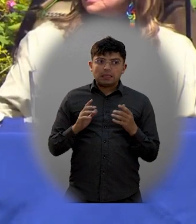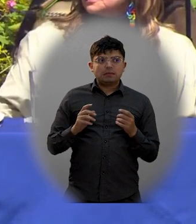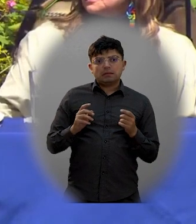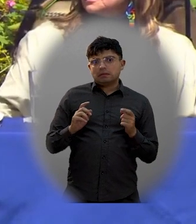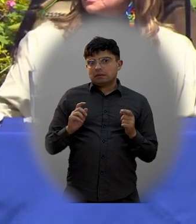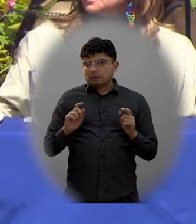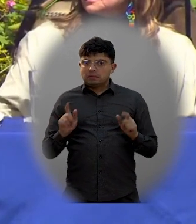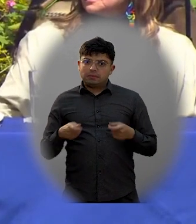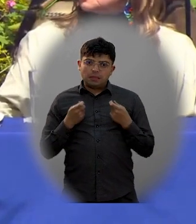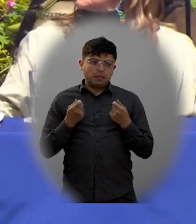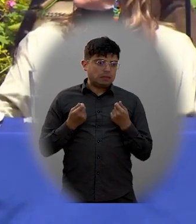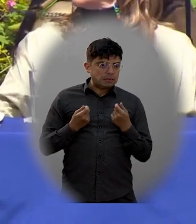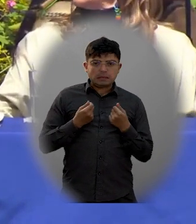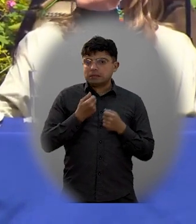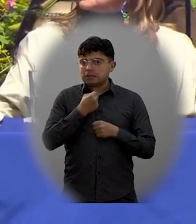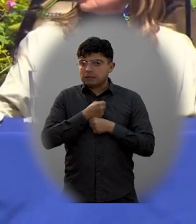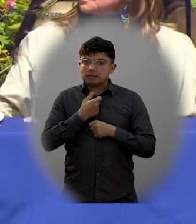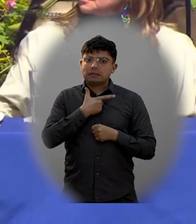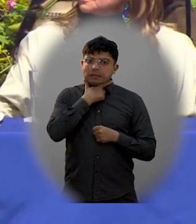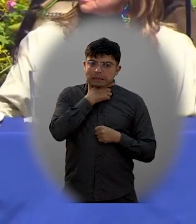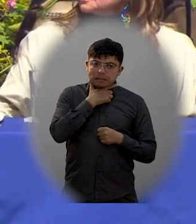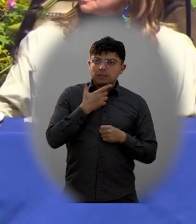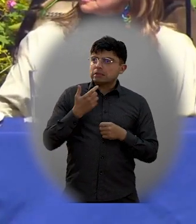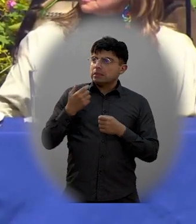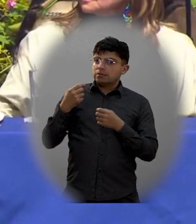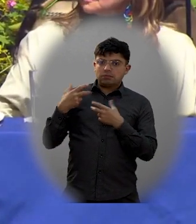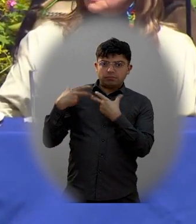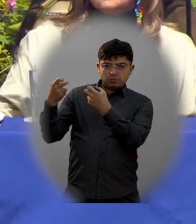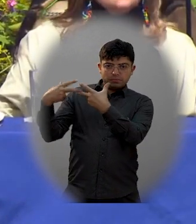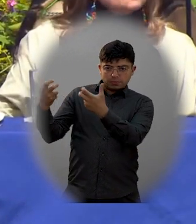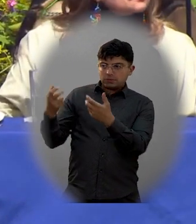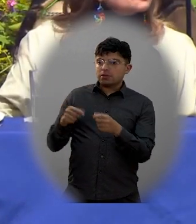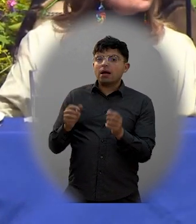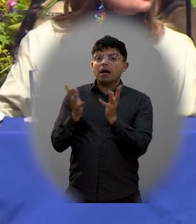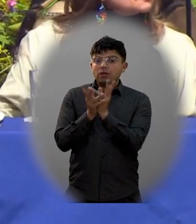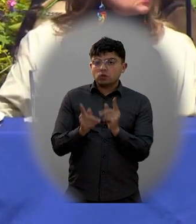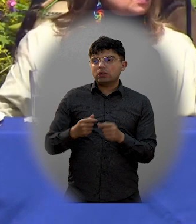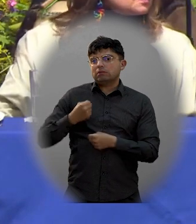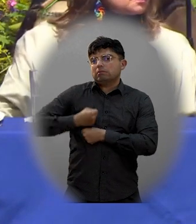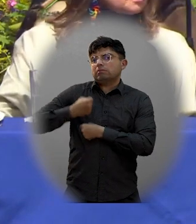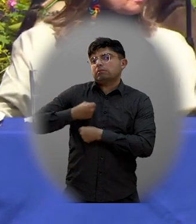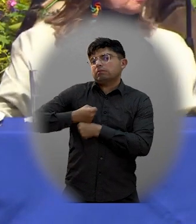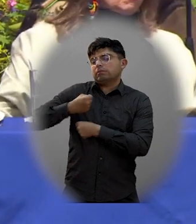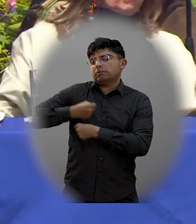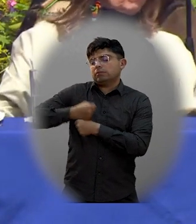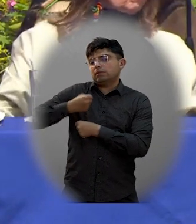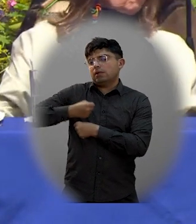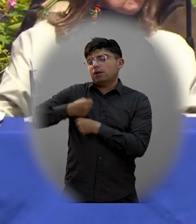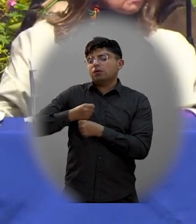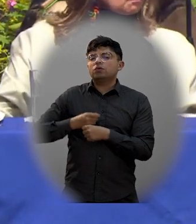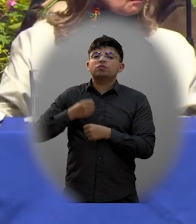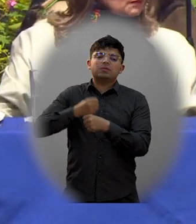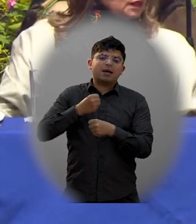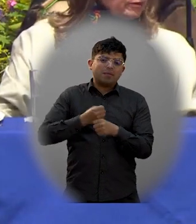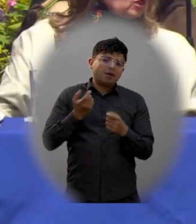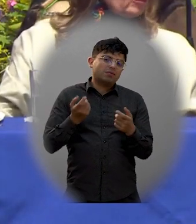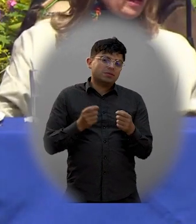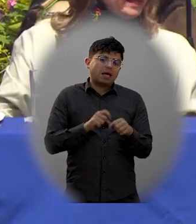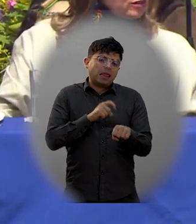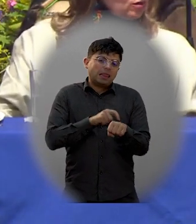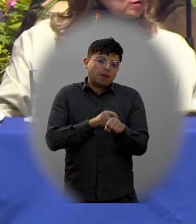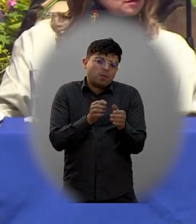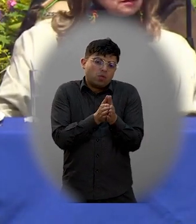sobrevivencia laboral, explotación para muchos de nuestros estudiantes con los trabajos por